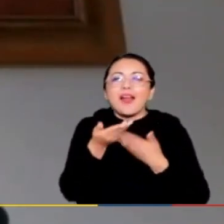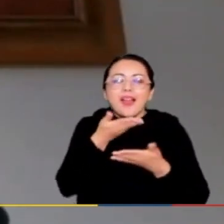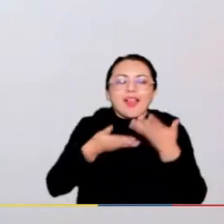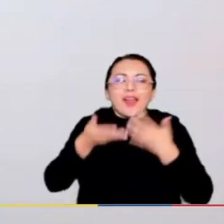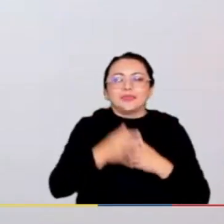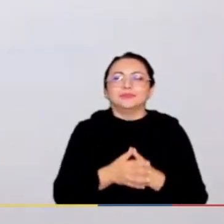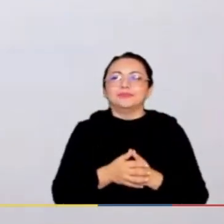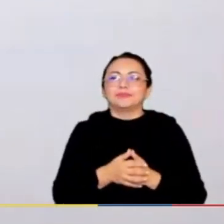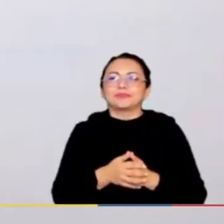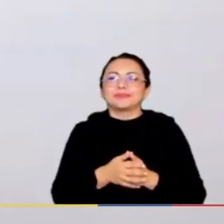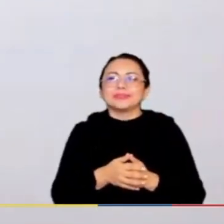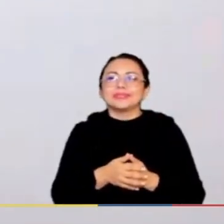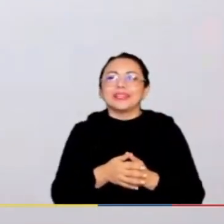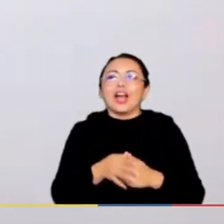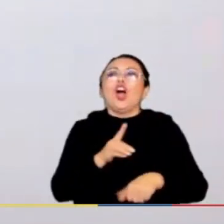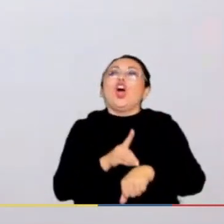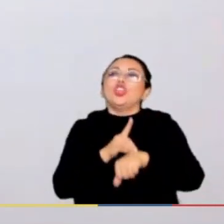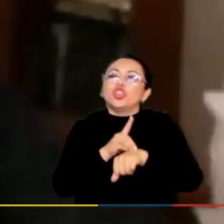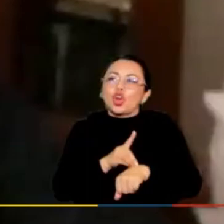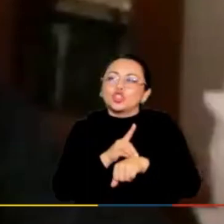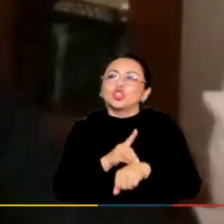Muchas gracias, doctora